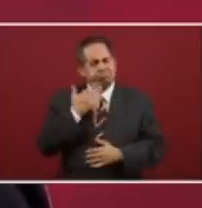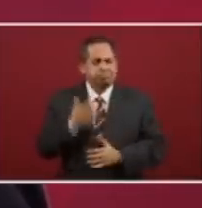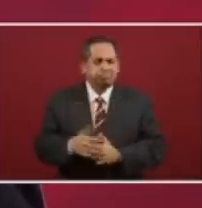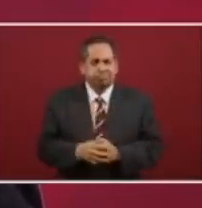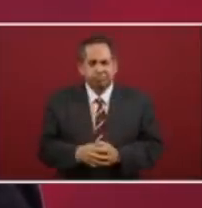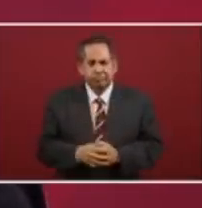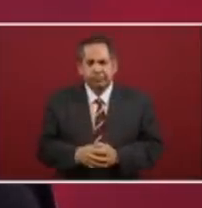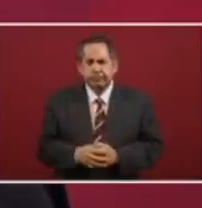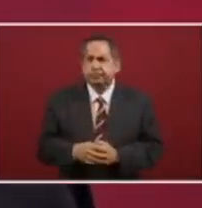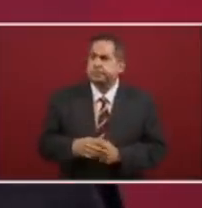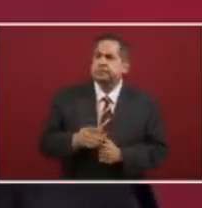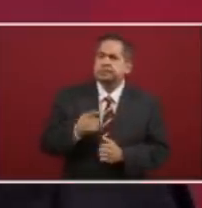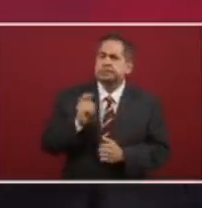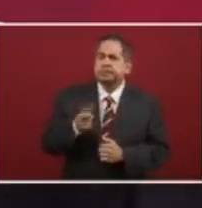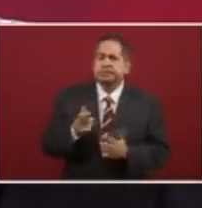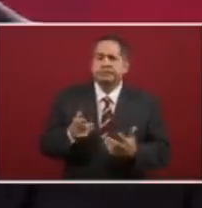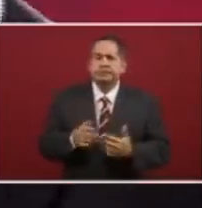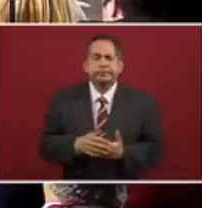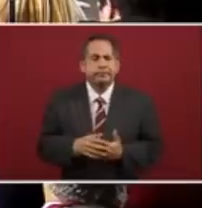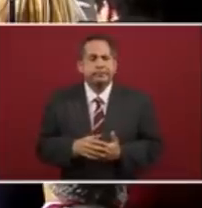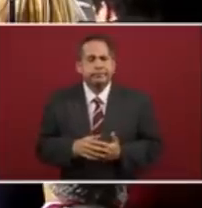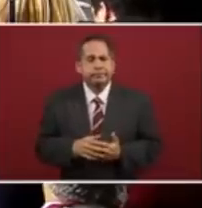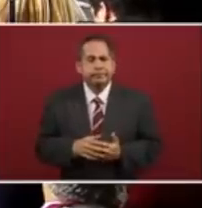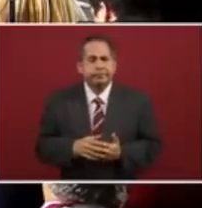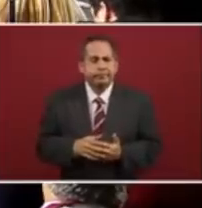no sólo porque